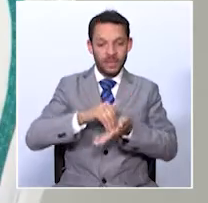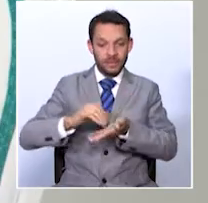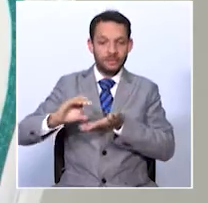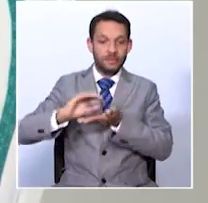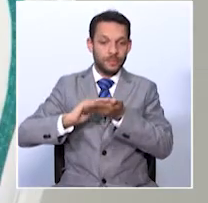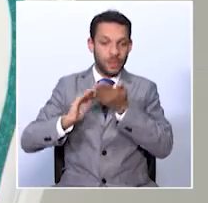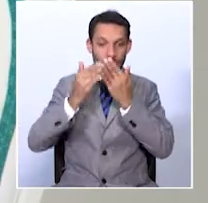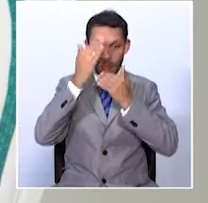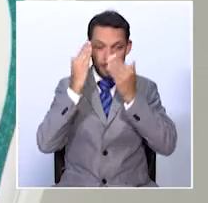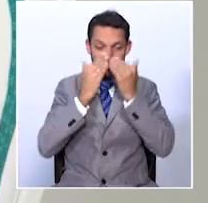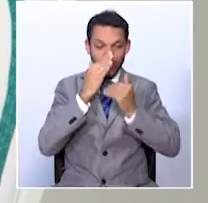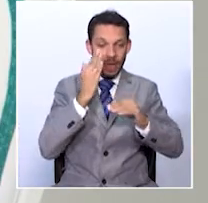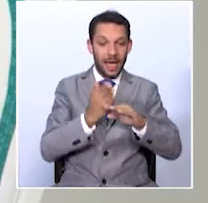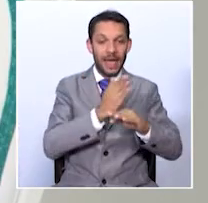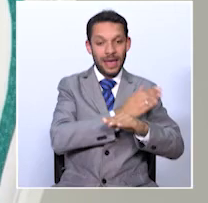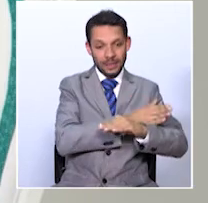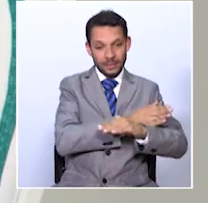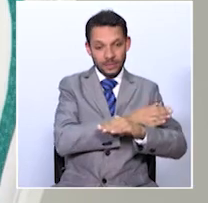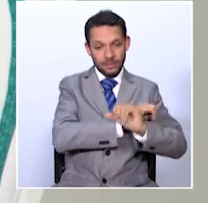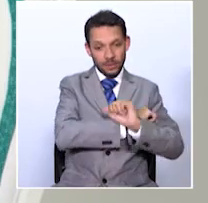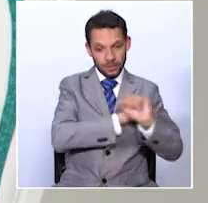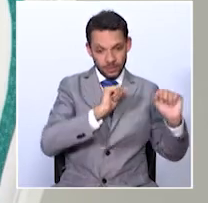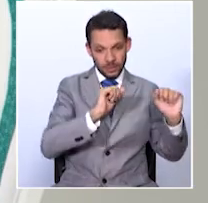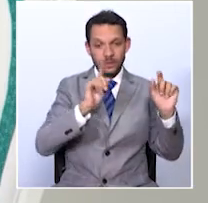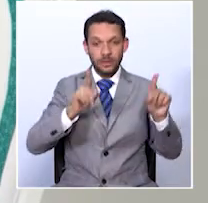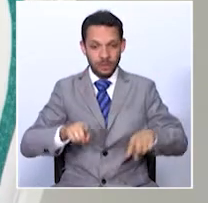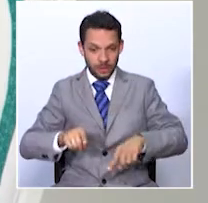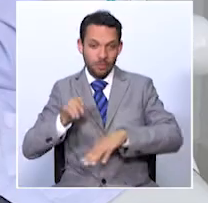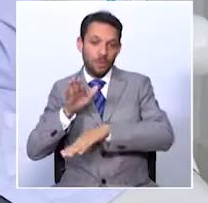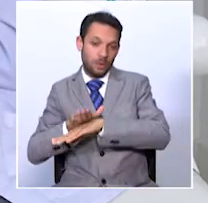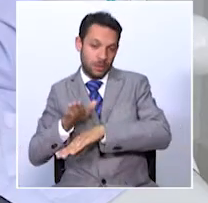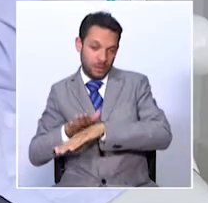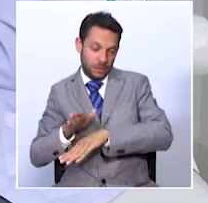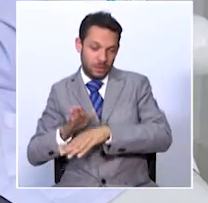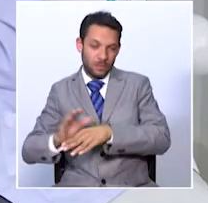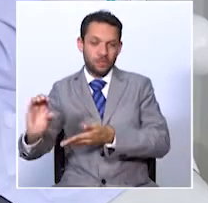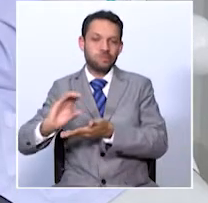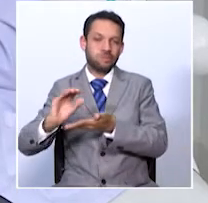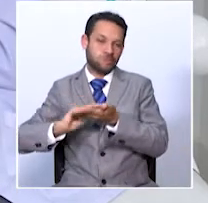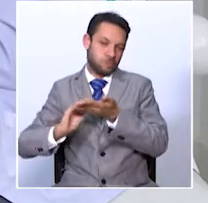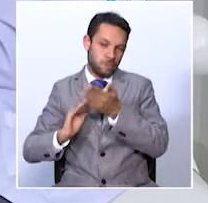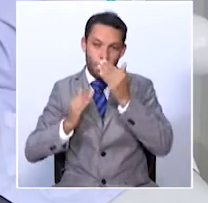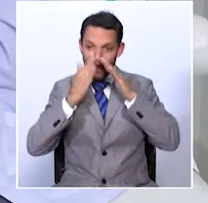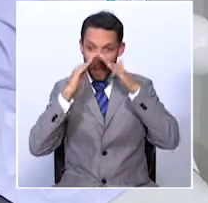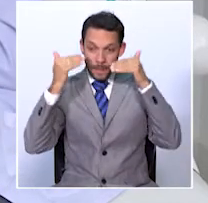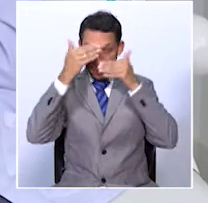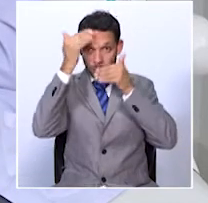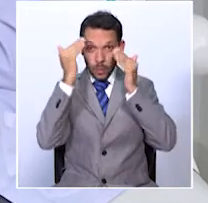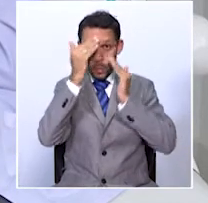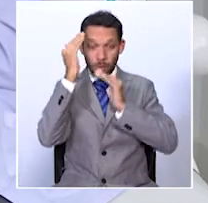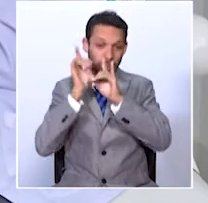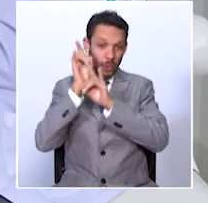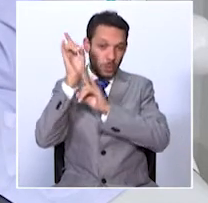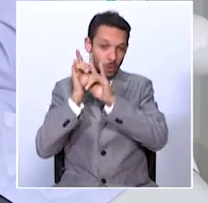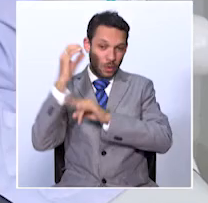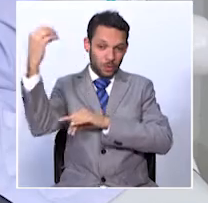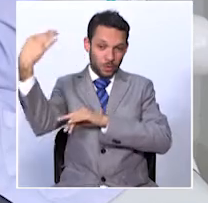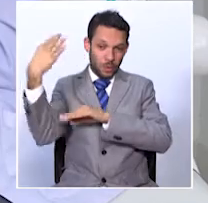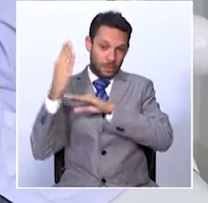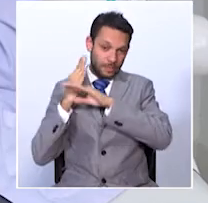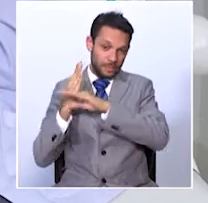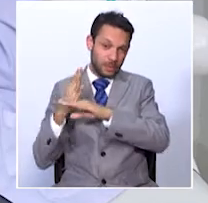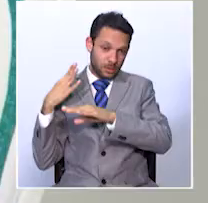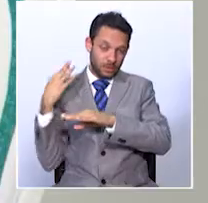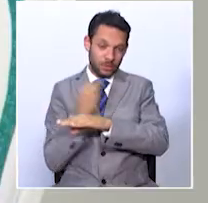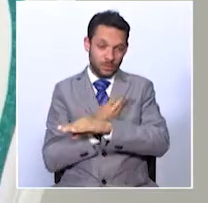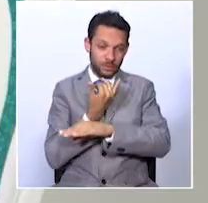más temprana edad, hay que iniciar este tipo de ayudas terapéuticas, porque hay una cosa que nosotros manejamos mucho en el